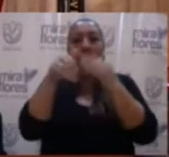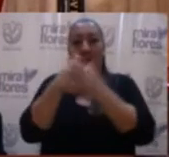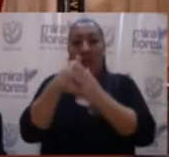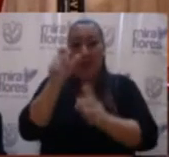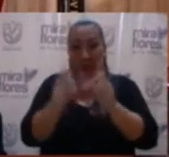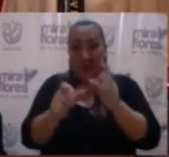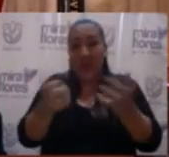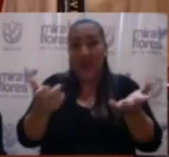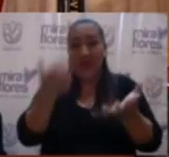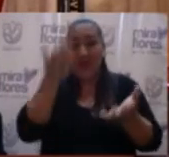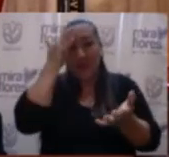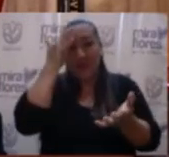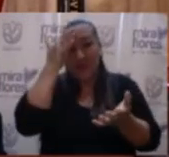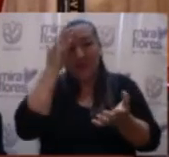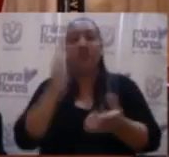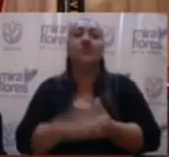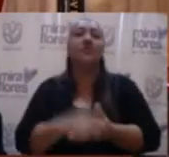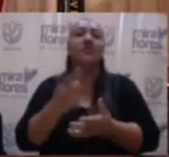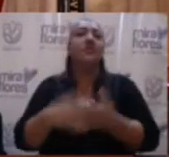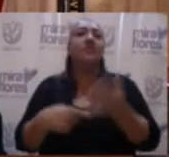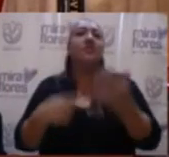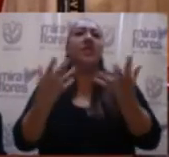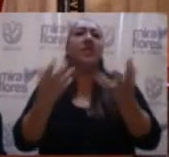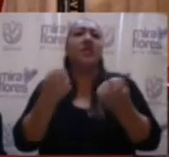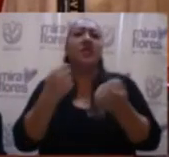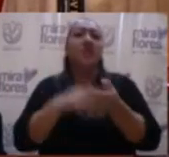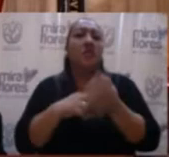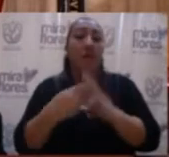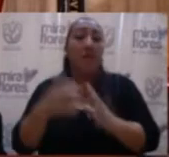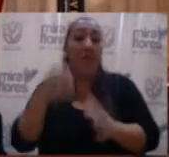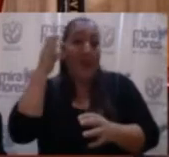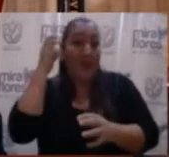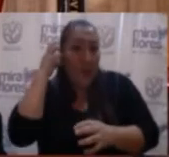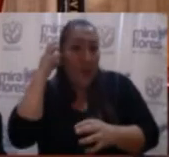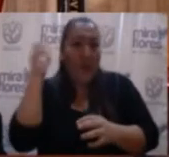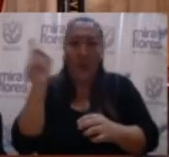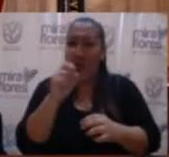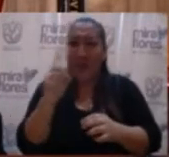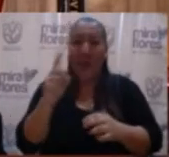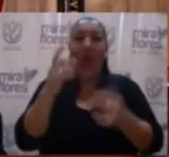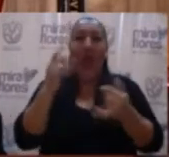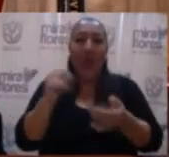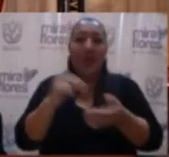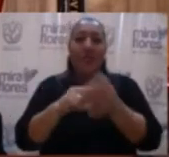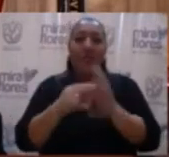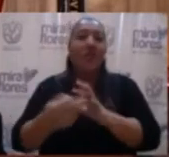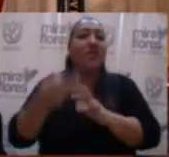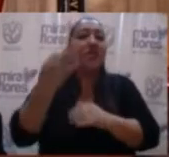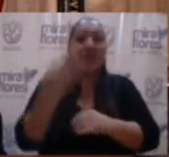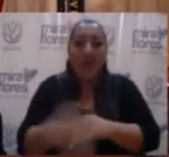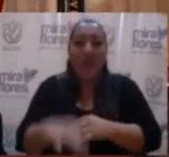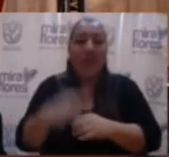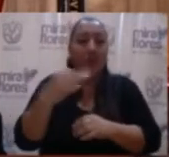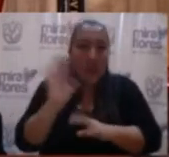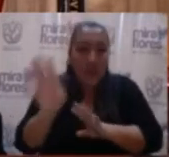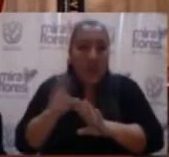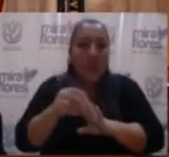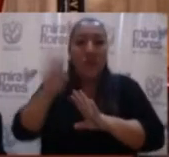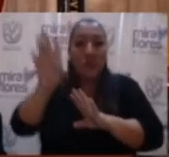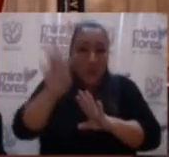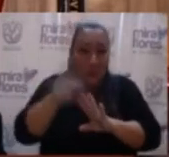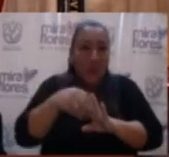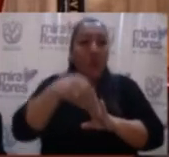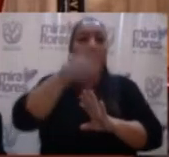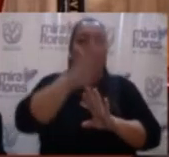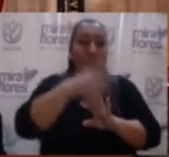El beneficio de Miraflores no solamente es para aquellos que utilizan el Waze, sino que hay una retroalimentación para la ciudadanía